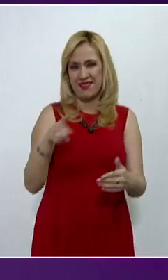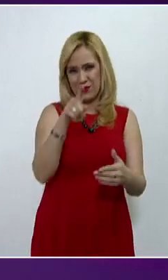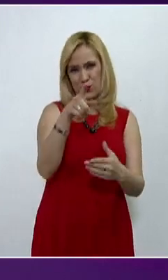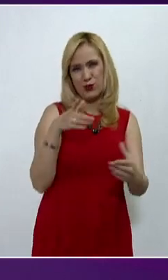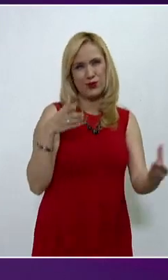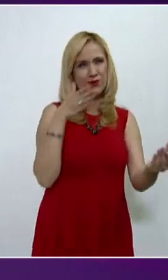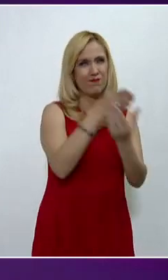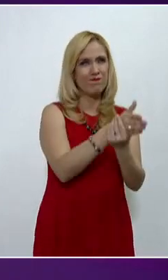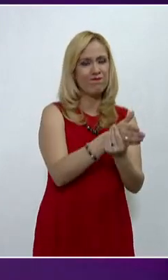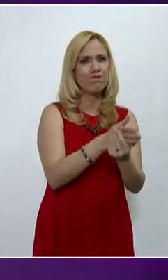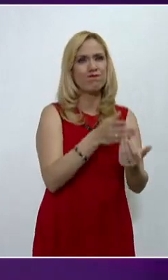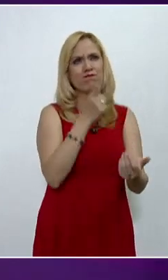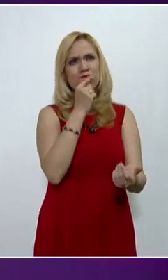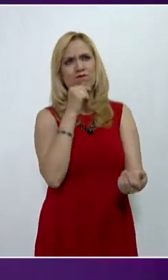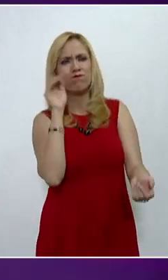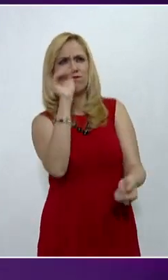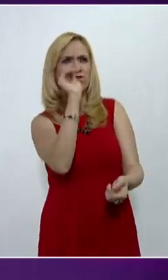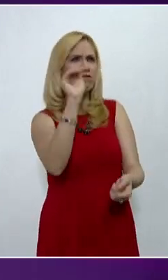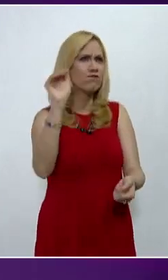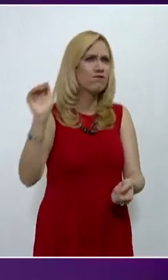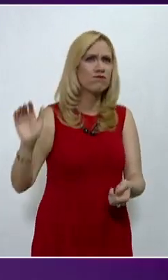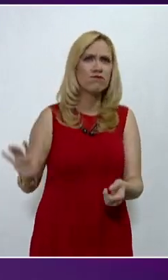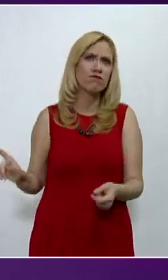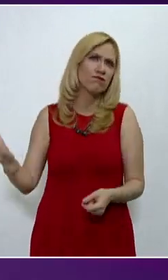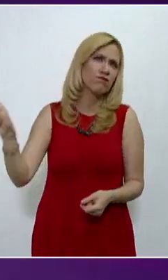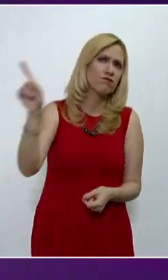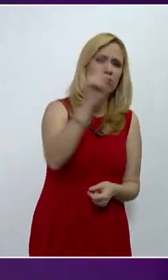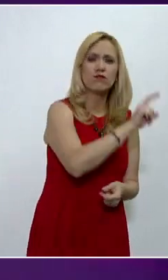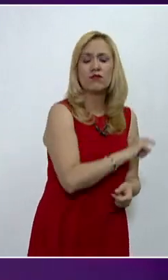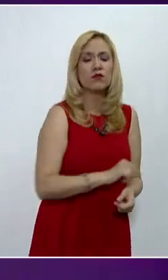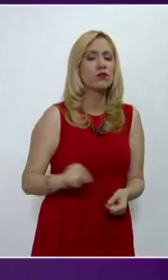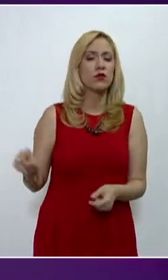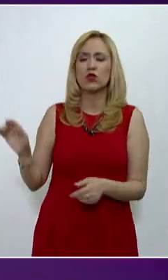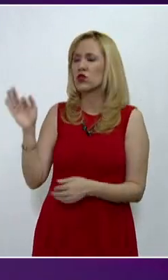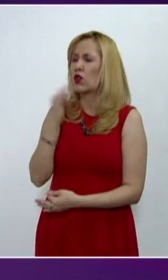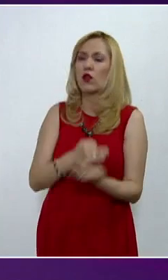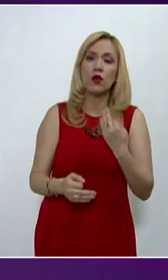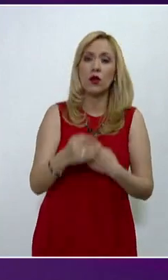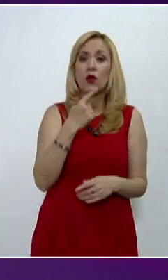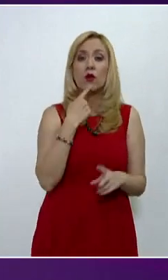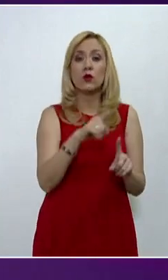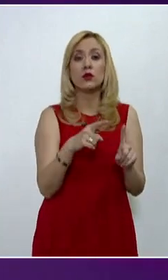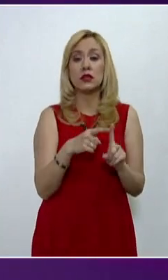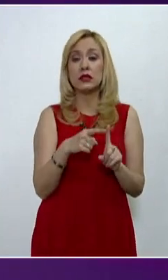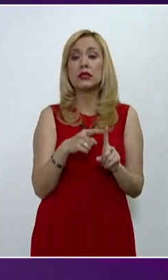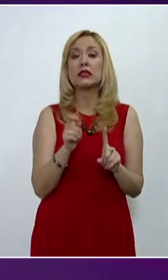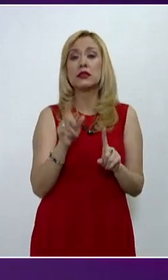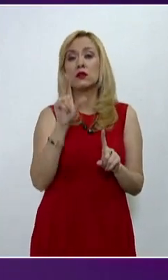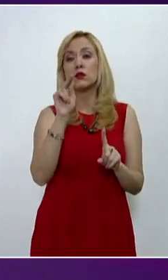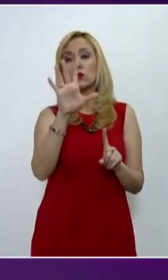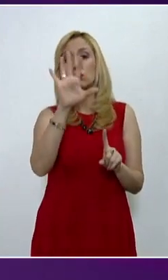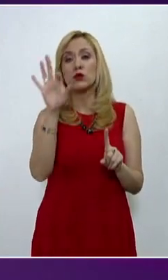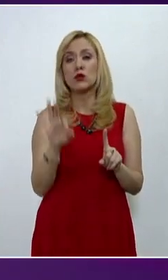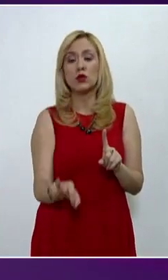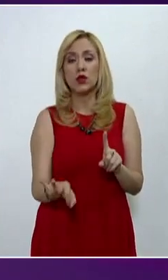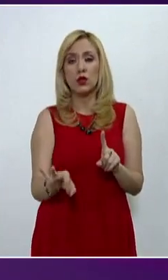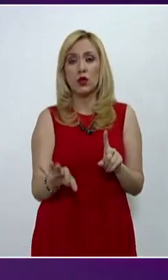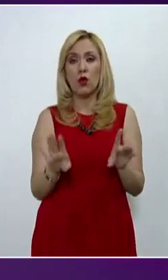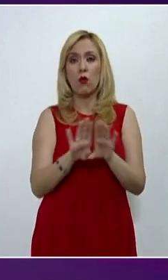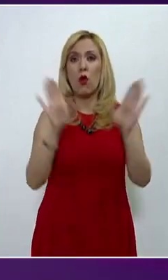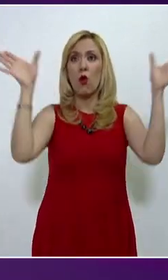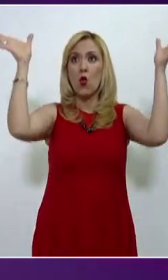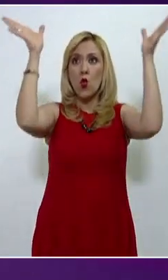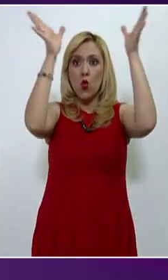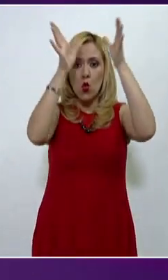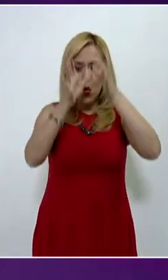ante guardias nacionales o muchas más instituciones que podamos inventar, toda la denuncia, el 85%, el embudo del sistema es el